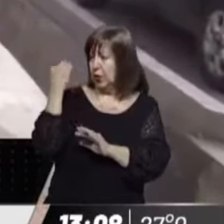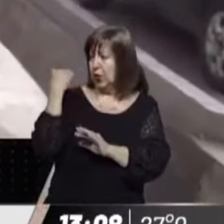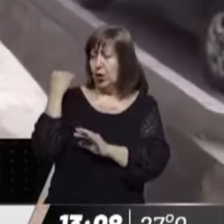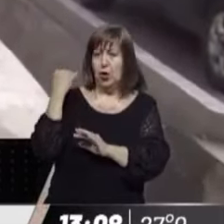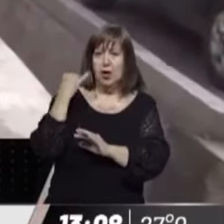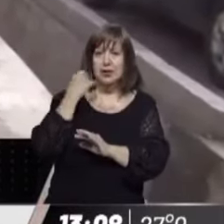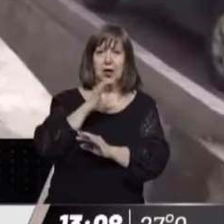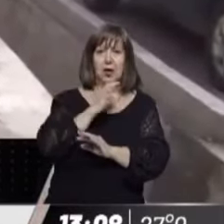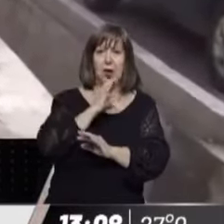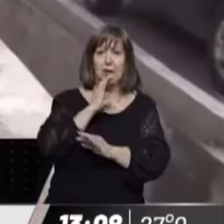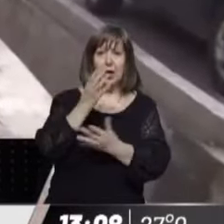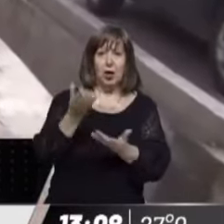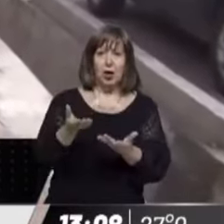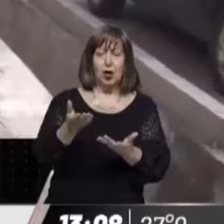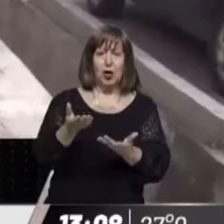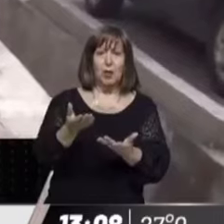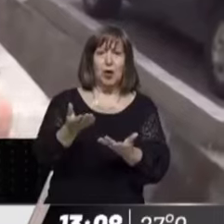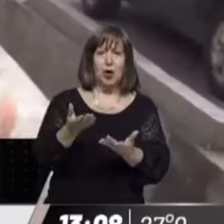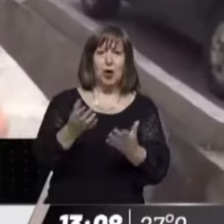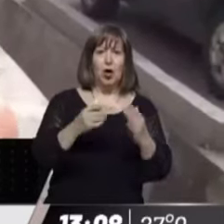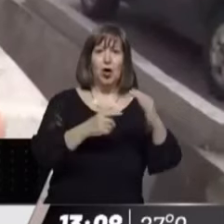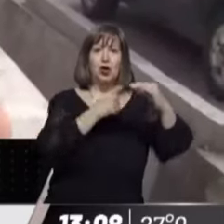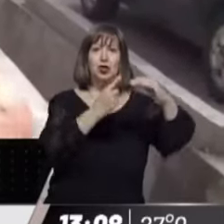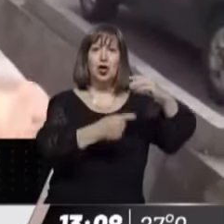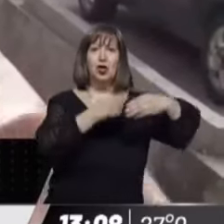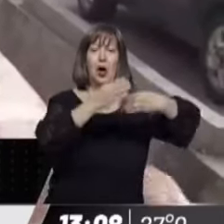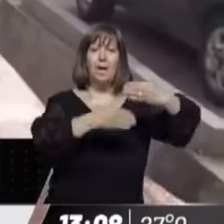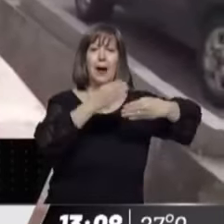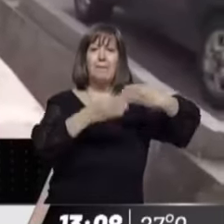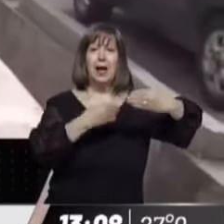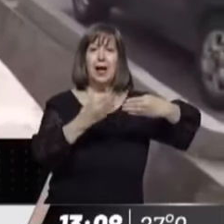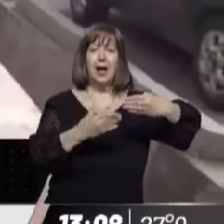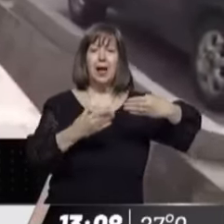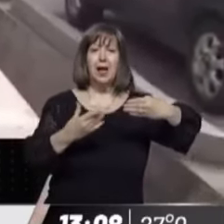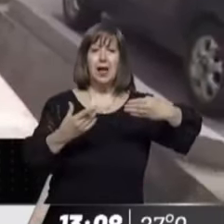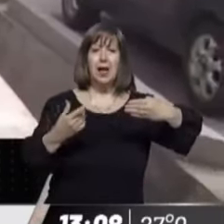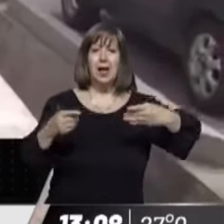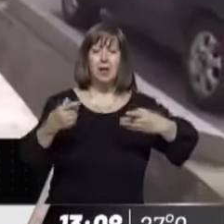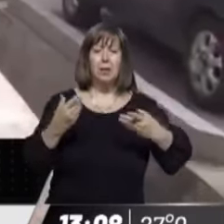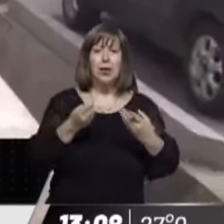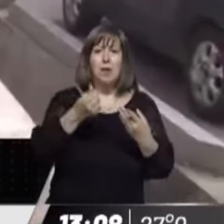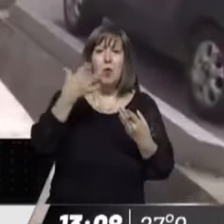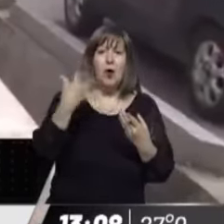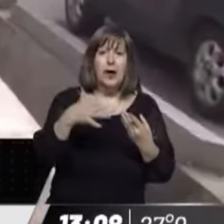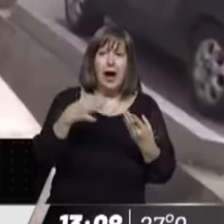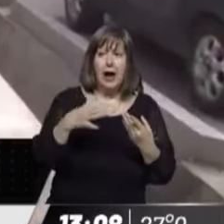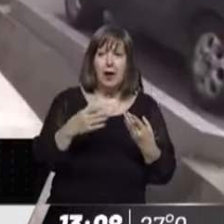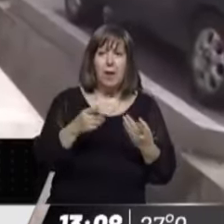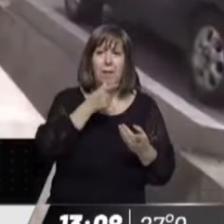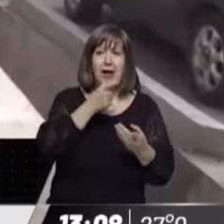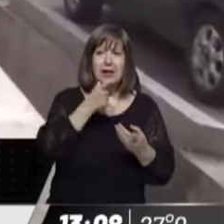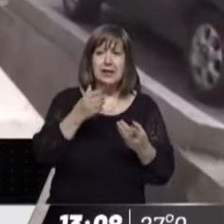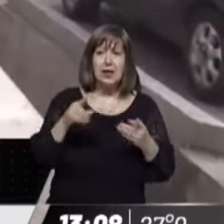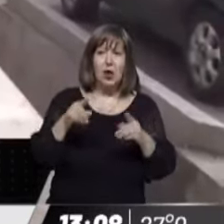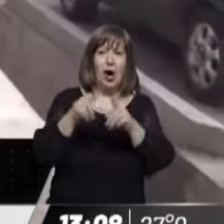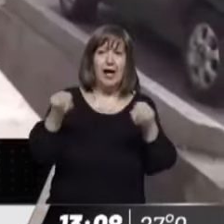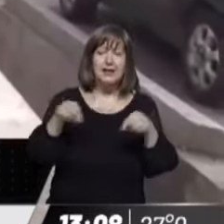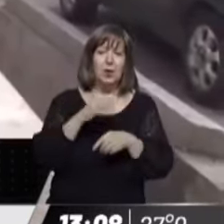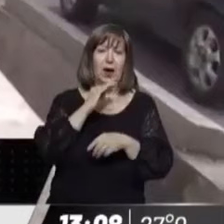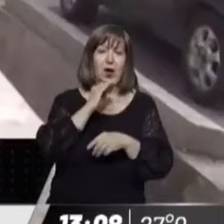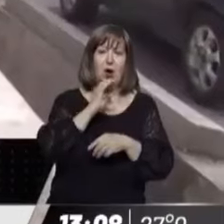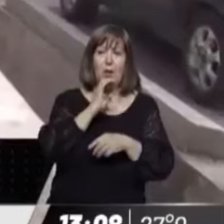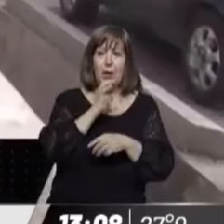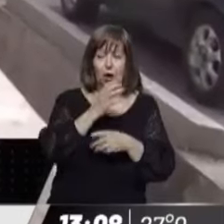un chiste donde decía que permutaban un rollo de papel higiénico por un monoambiente. Así que, bueno, es la